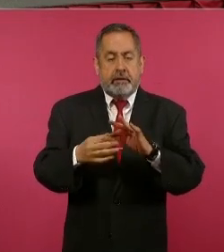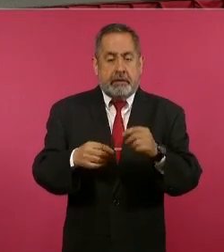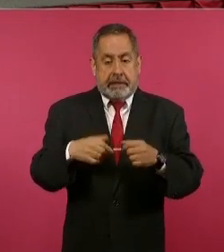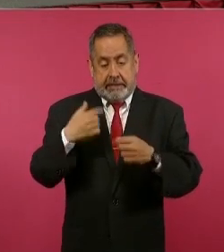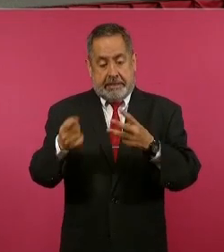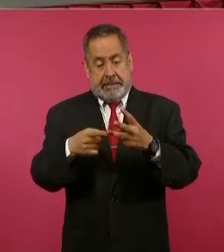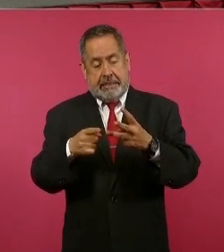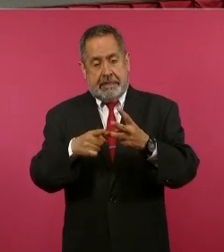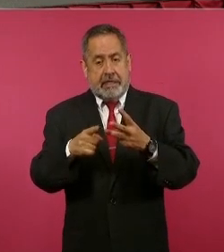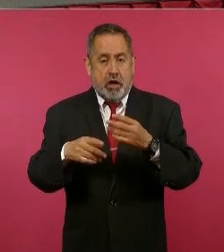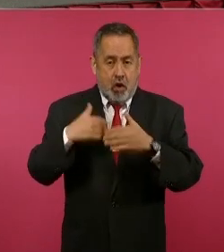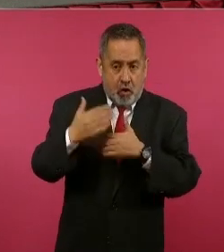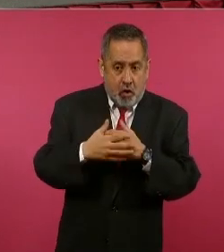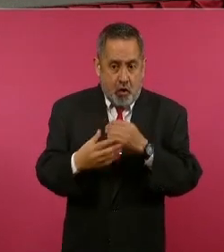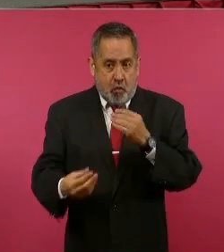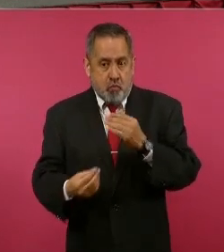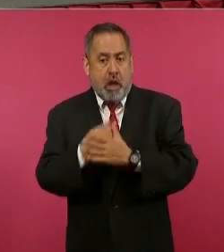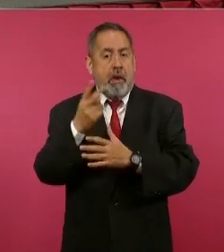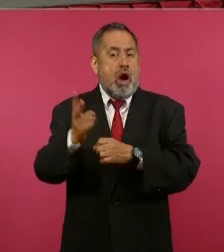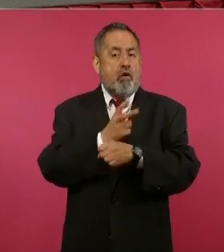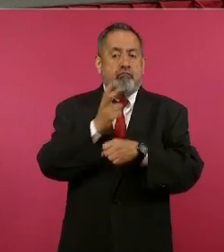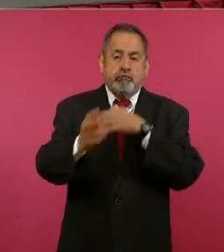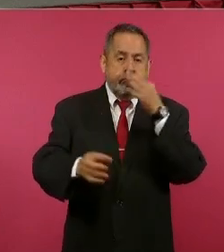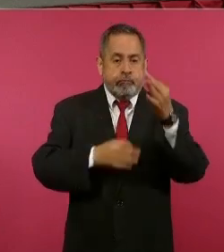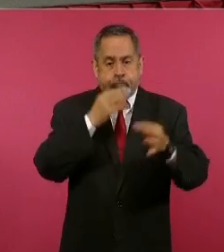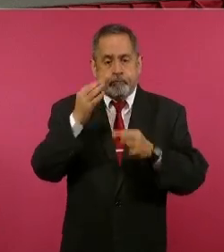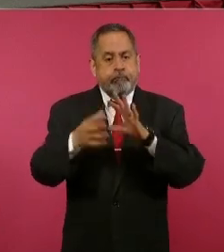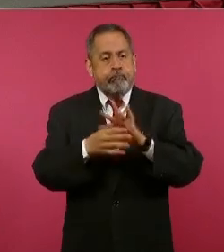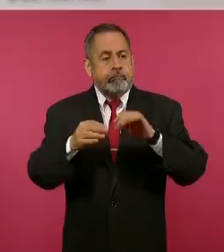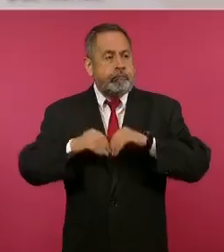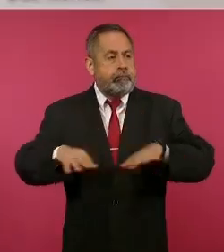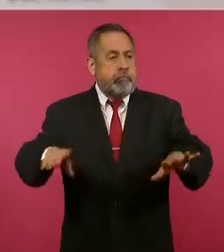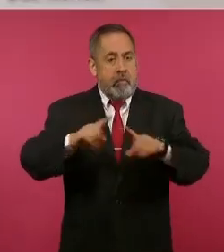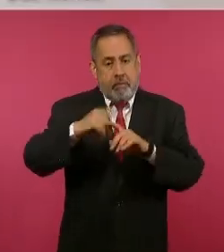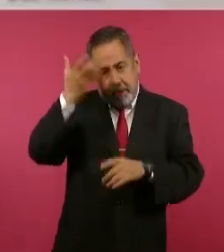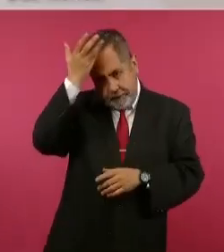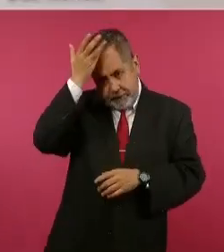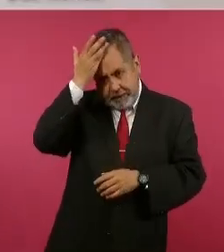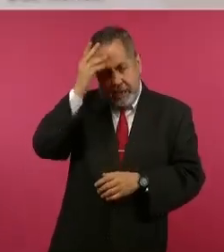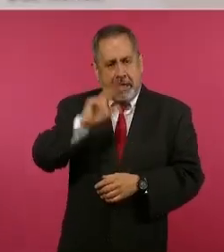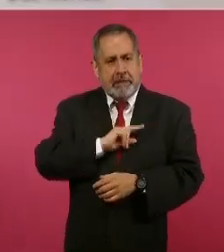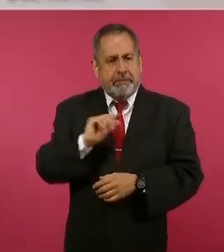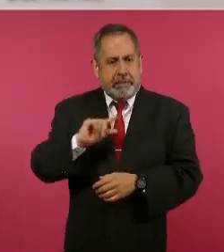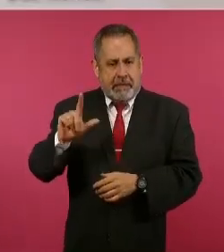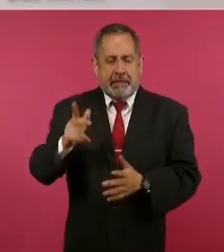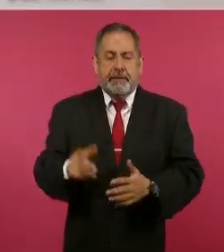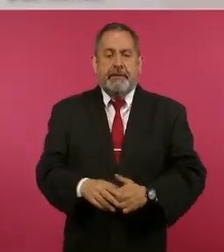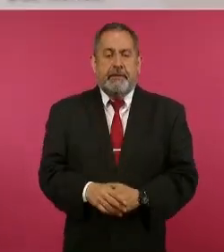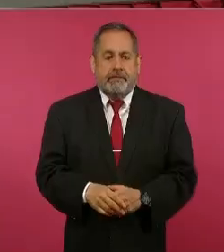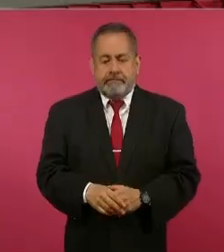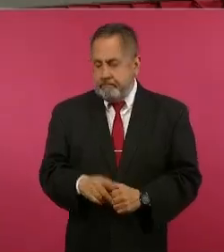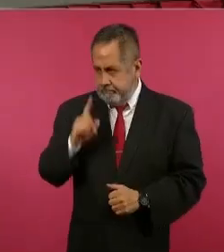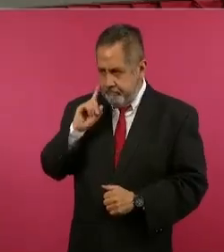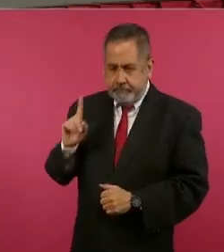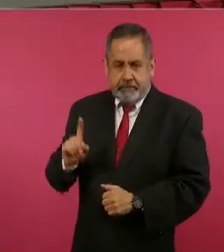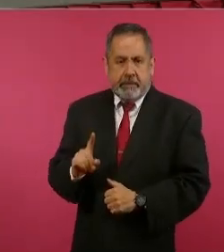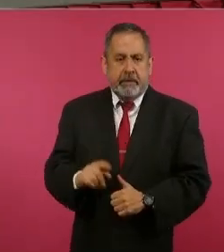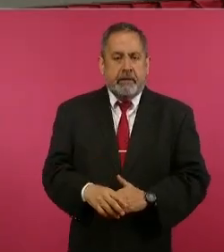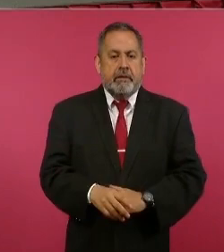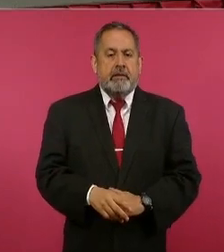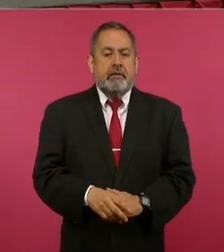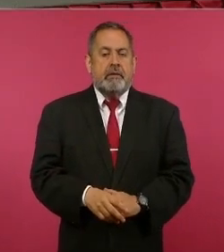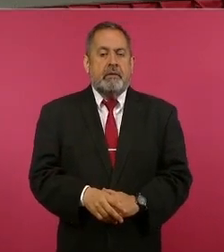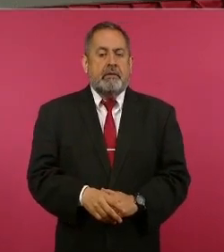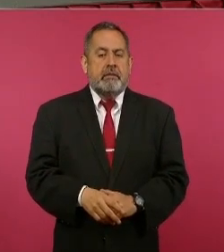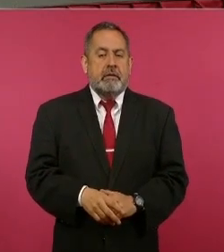lanzamiento de una nueva convocatoria de personal de enfermería especialista. Muchas gracias.